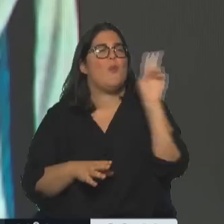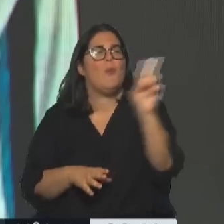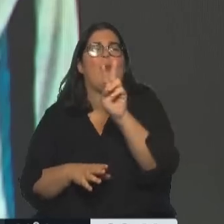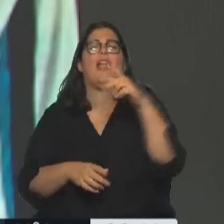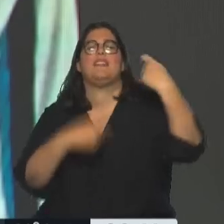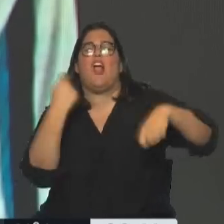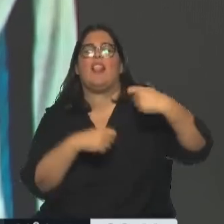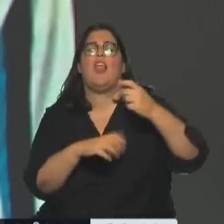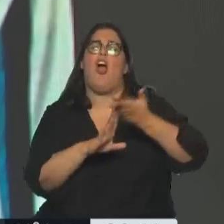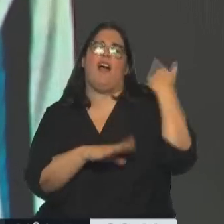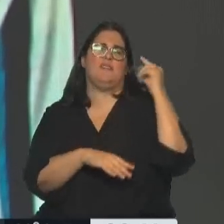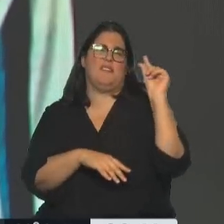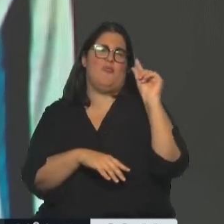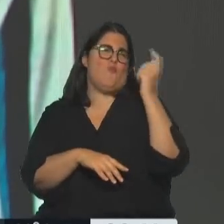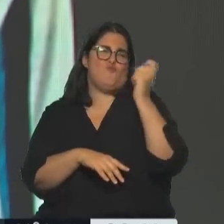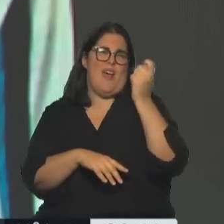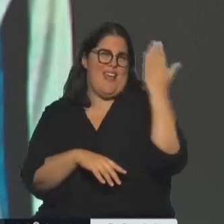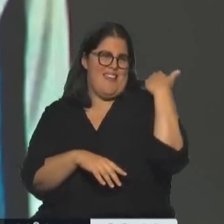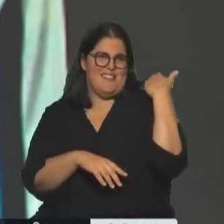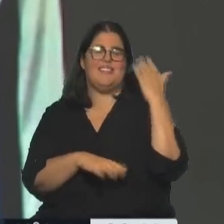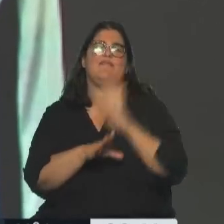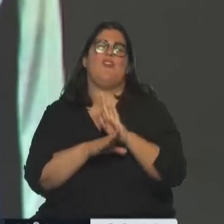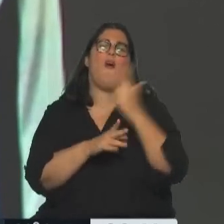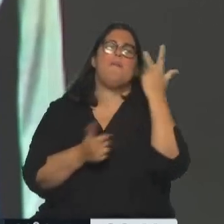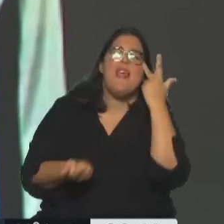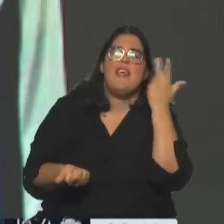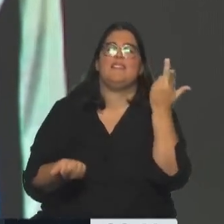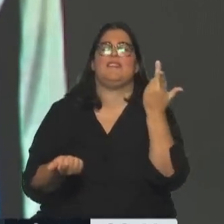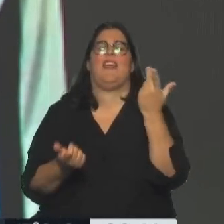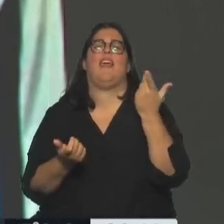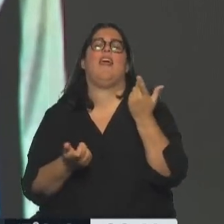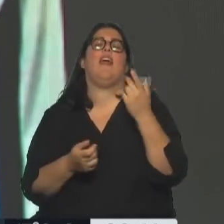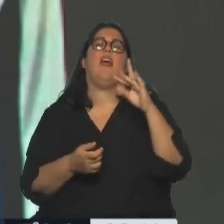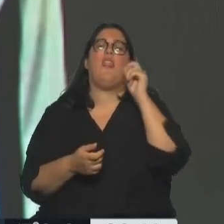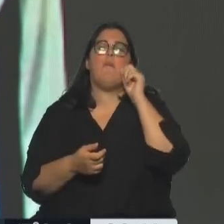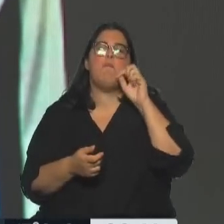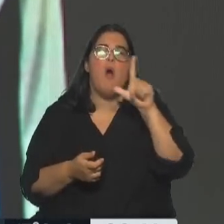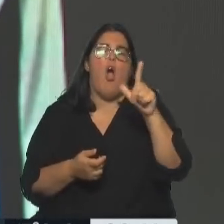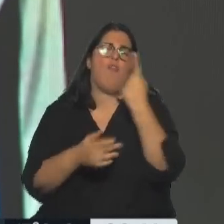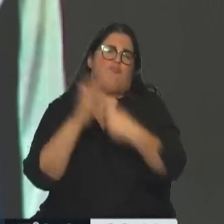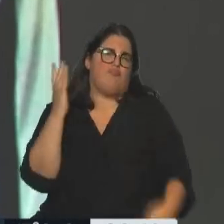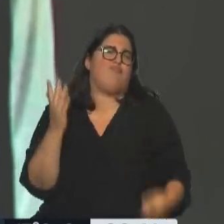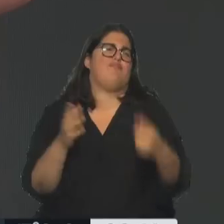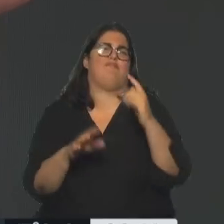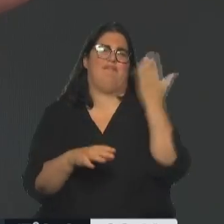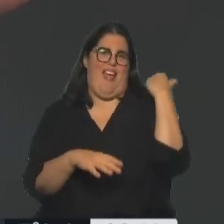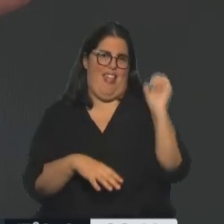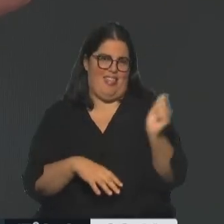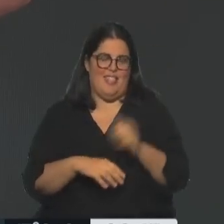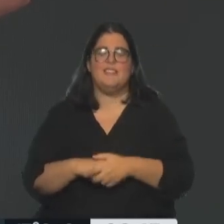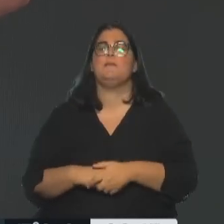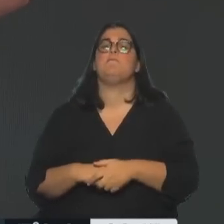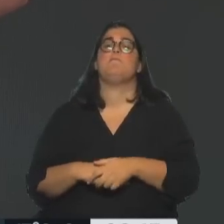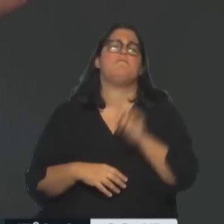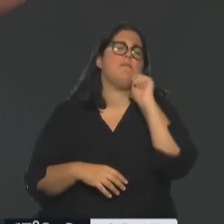Messi, con De Paul, hace un mes y 20 claro. días nada más, parece como que es una continuidad y la verdad que qué queremos que estadio, todo. Sí, lindísimo. Le